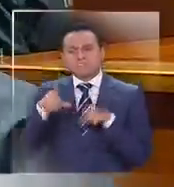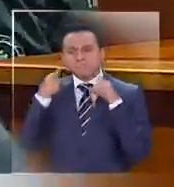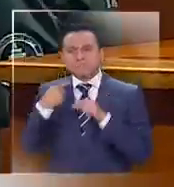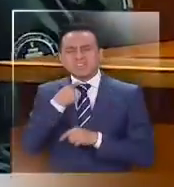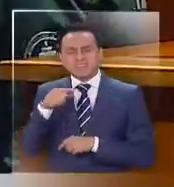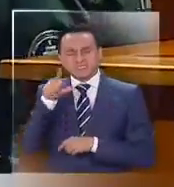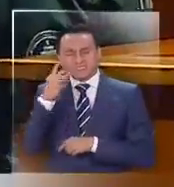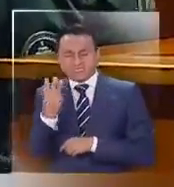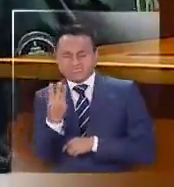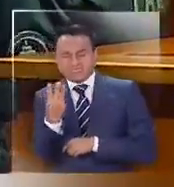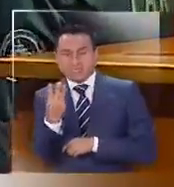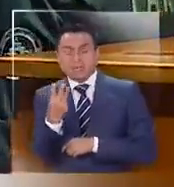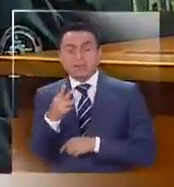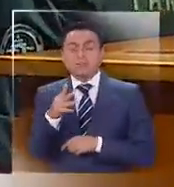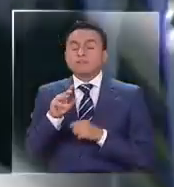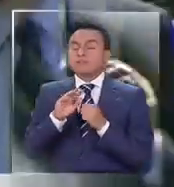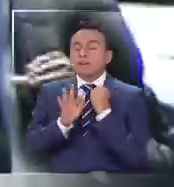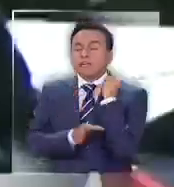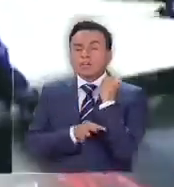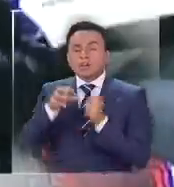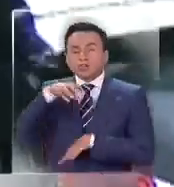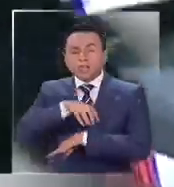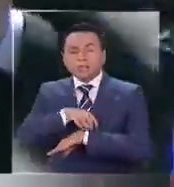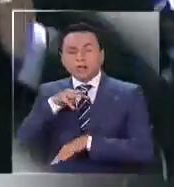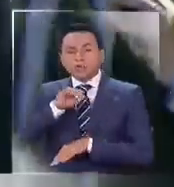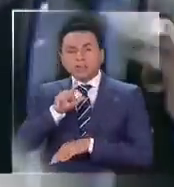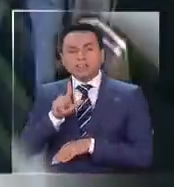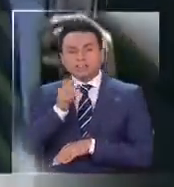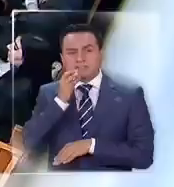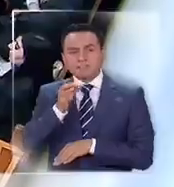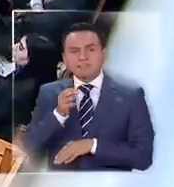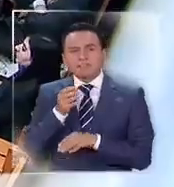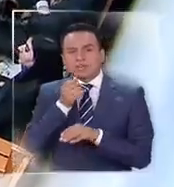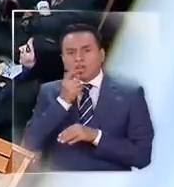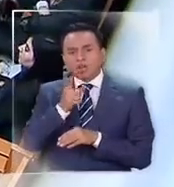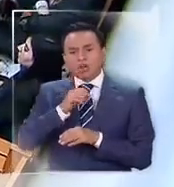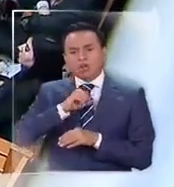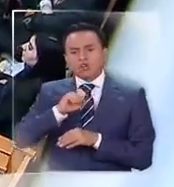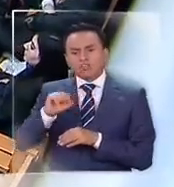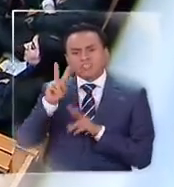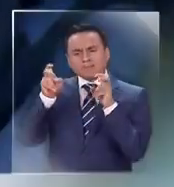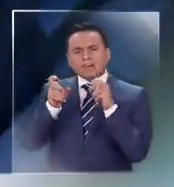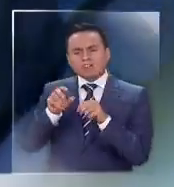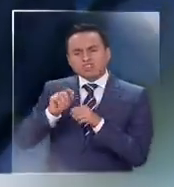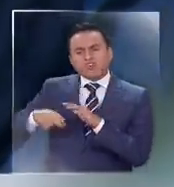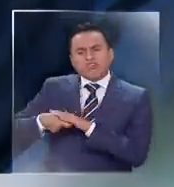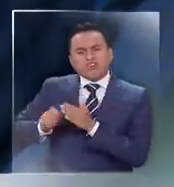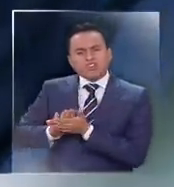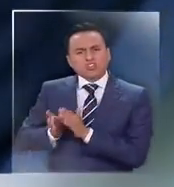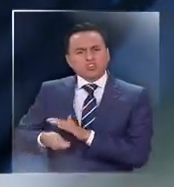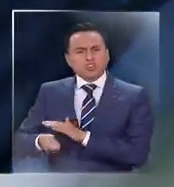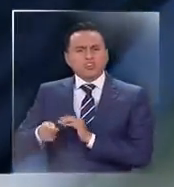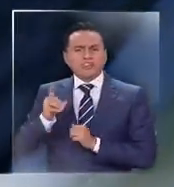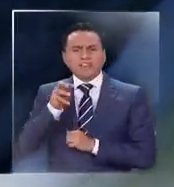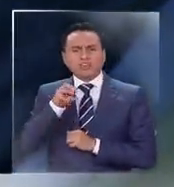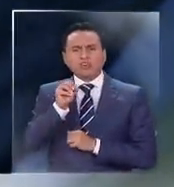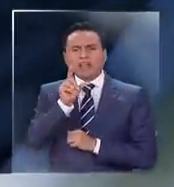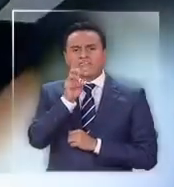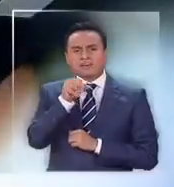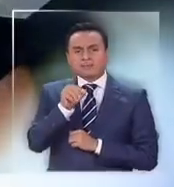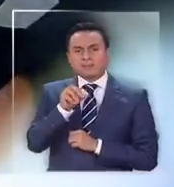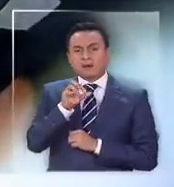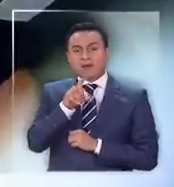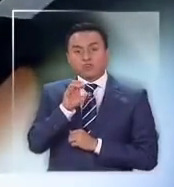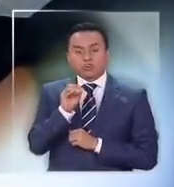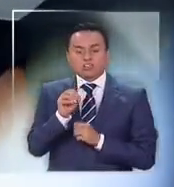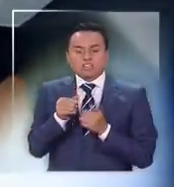3 imputados. Por este acuerdo, el fiscal regional Manuel Guerra está renunciando a presentar cargos por soborno en el caso de Delano y Lavín. En tanto, Pablo Wagner